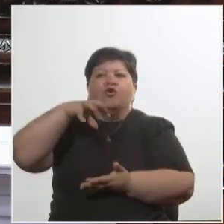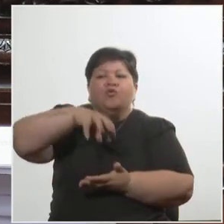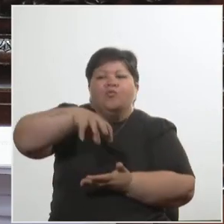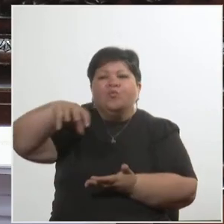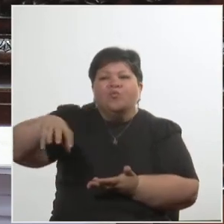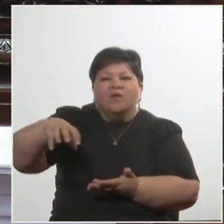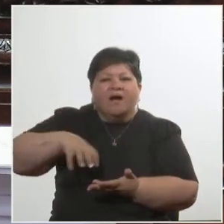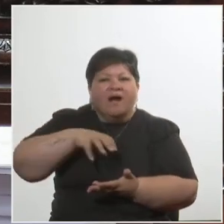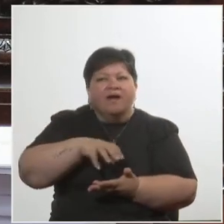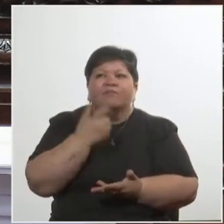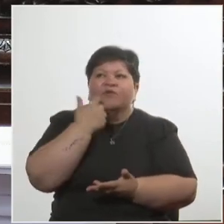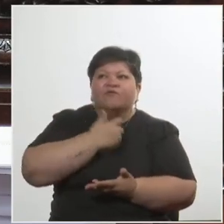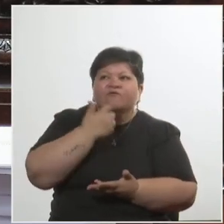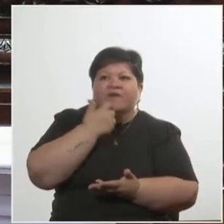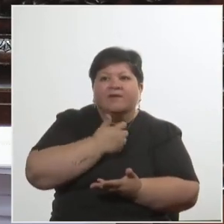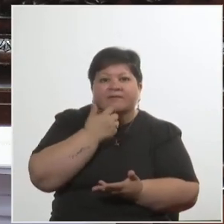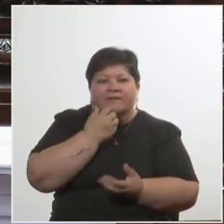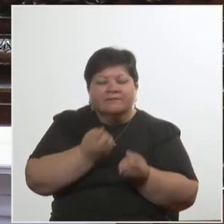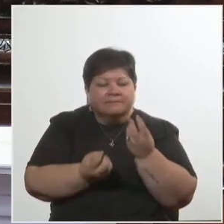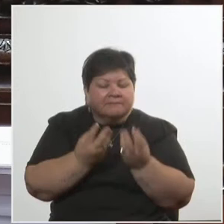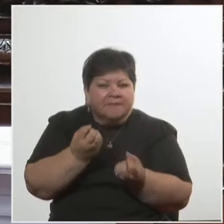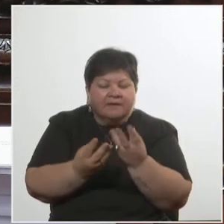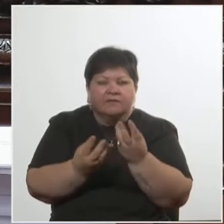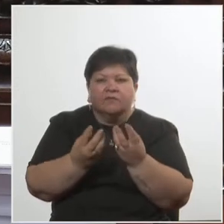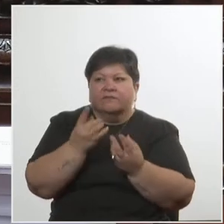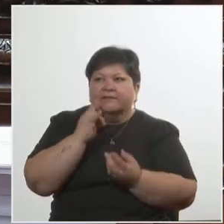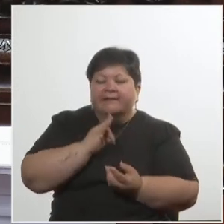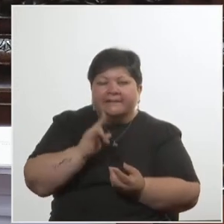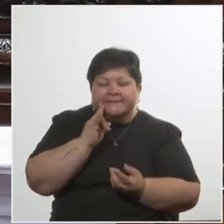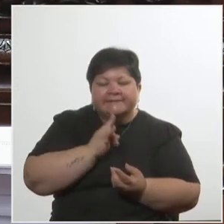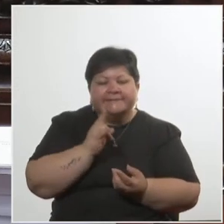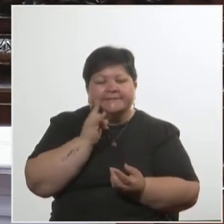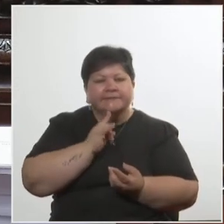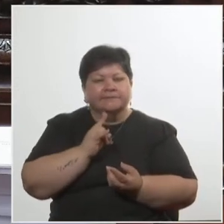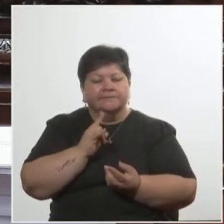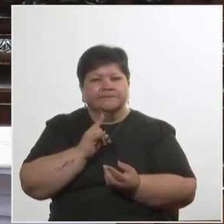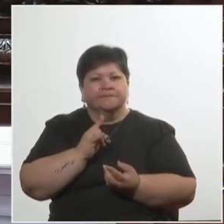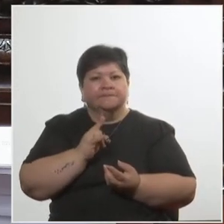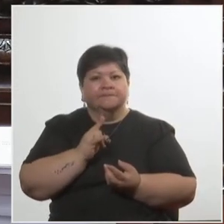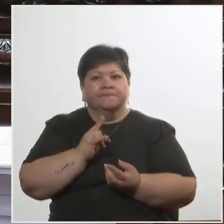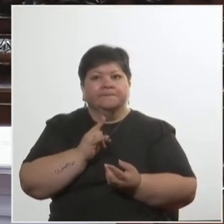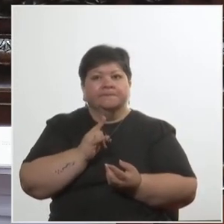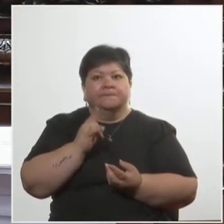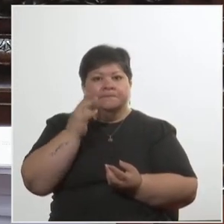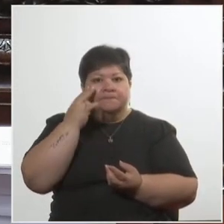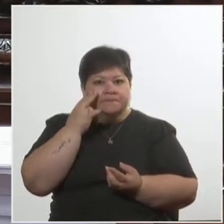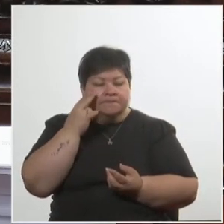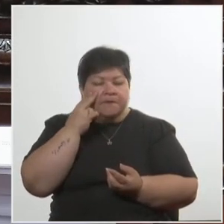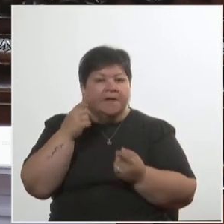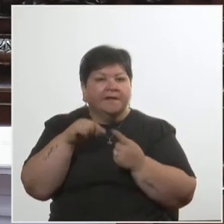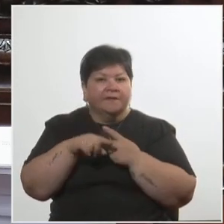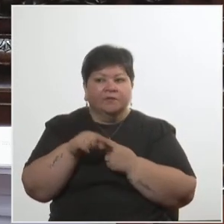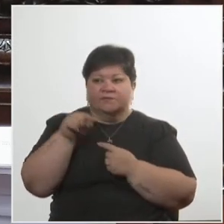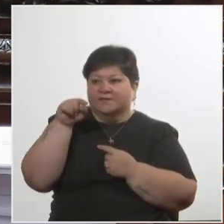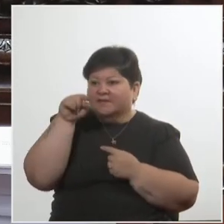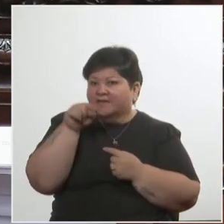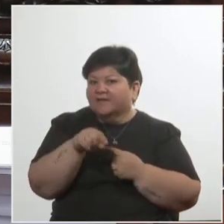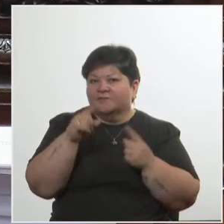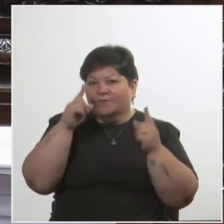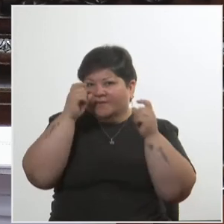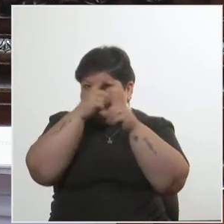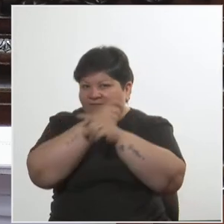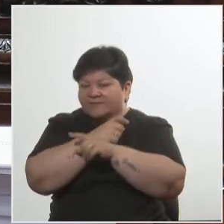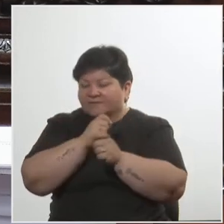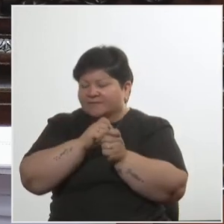falta de insumos por falta de leche este y vaya que eso sí es difícil de